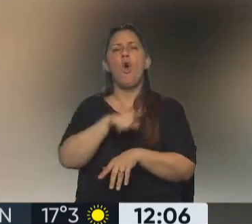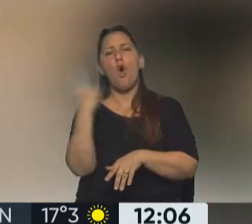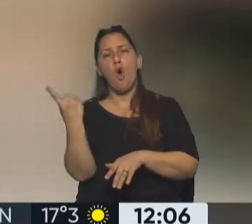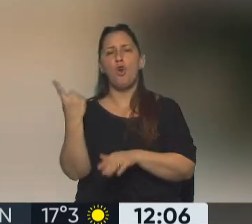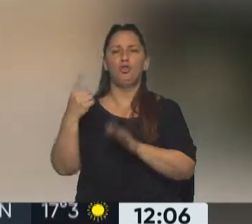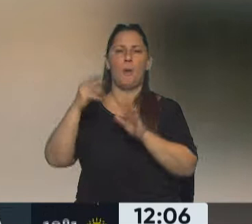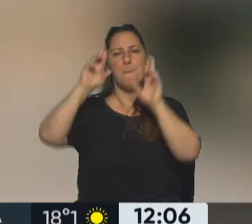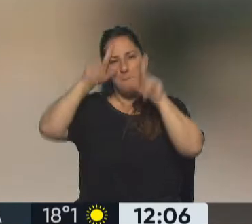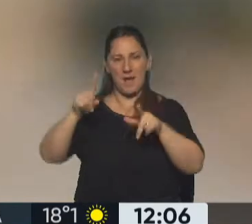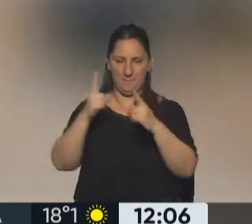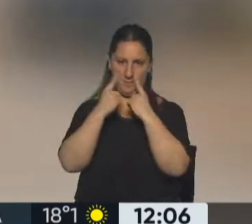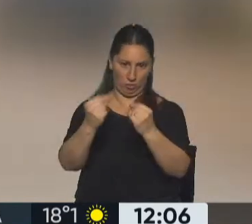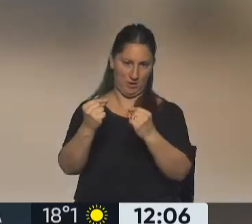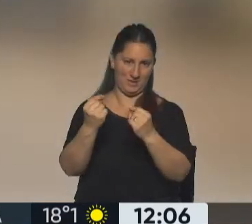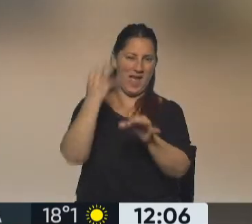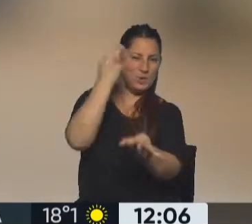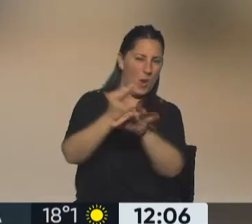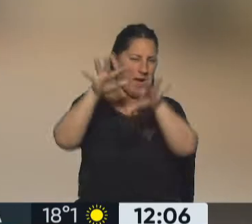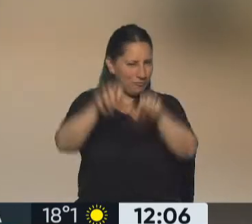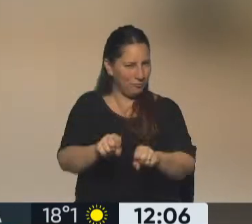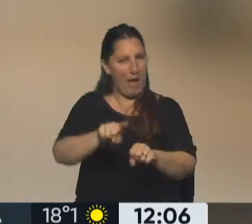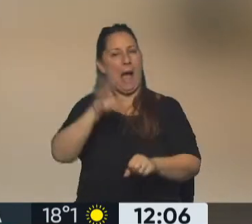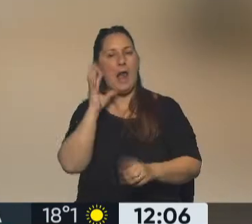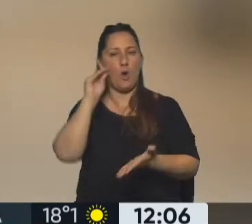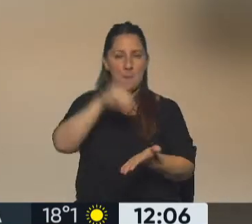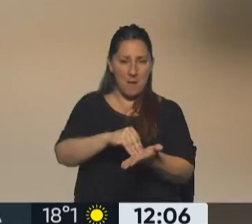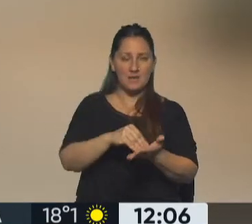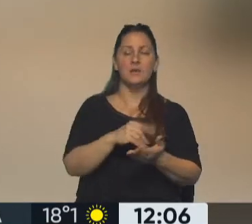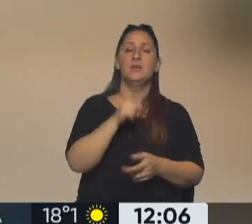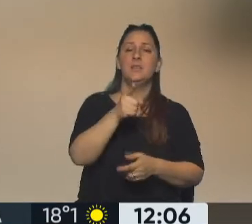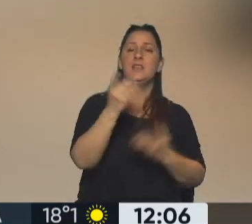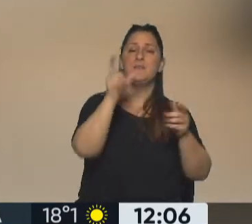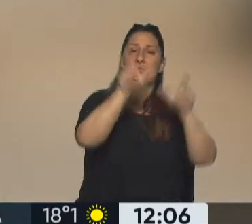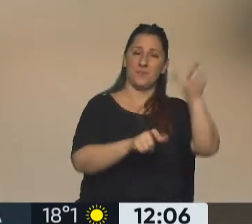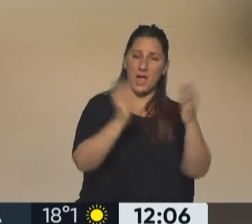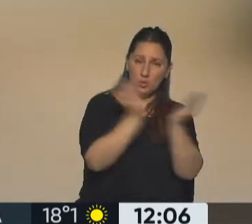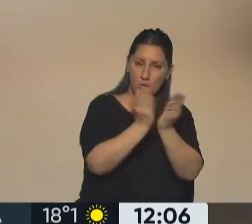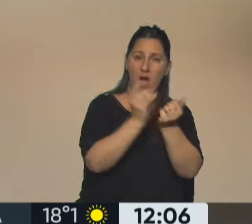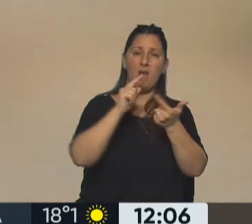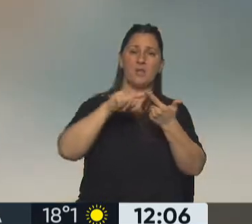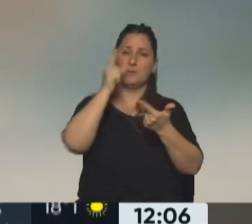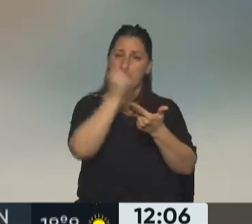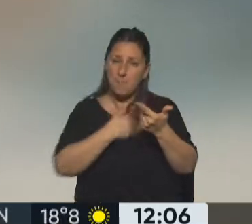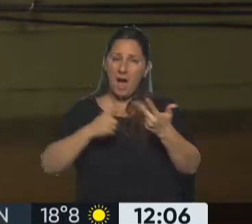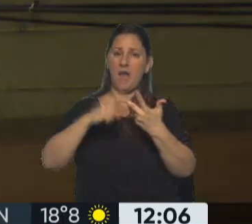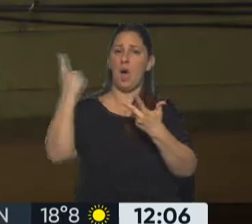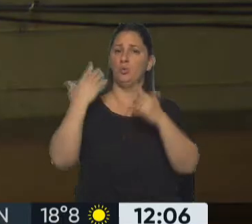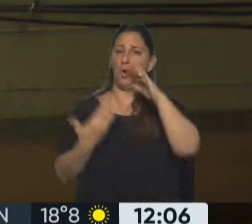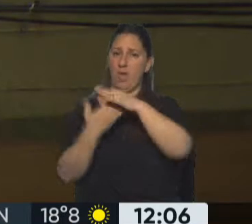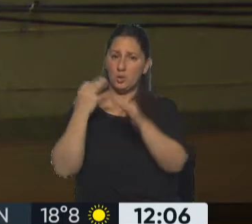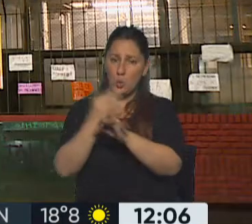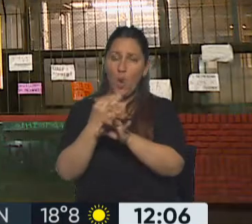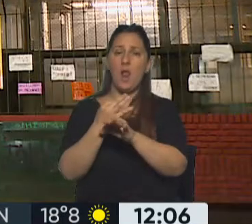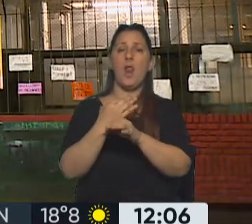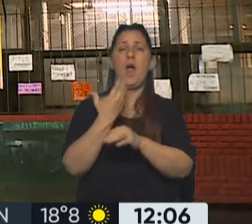medidas de protestas más allá de la toma del colegio. Y todas las posturas planteadas, por un lado los estudiantes, los padres, las autoridades de las escuelas, por otro lado el